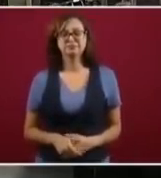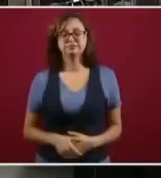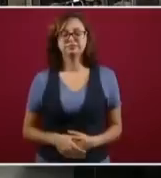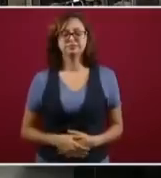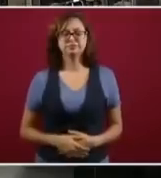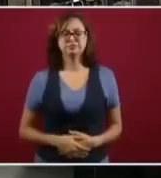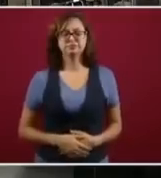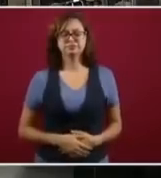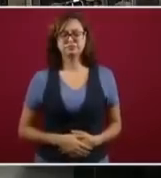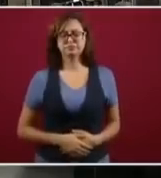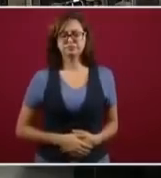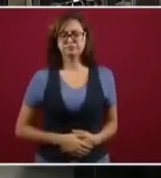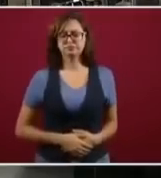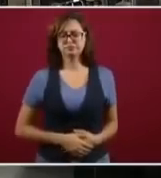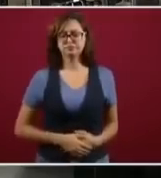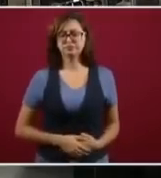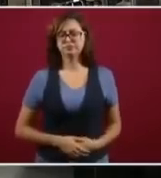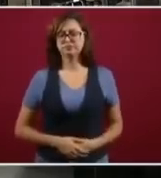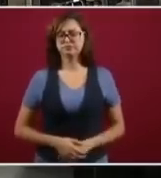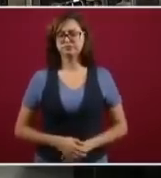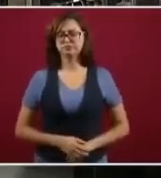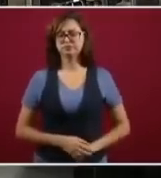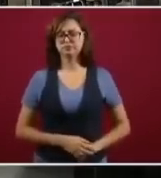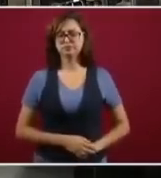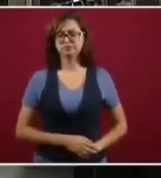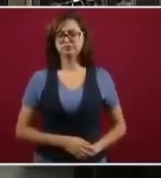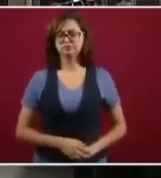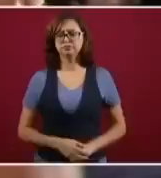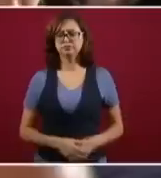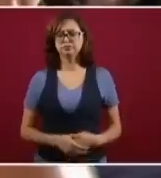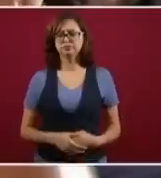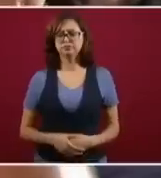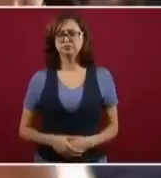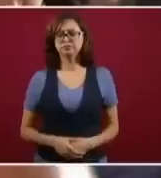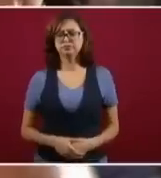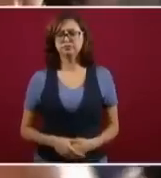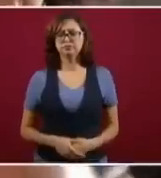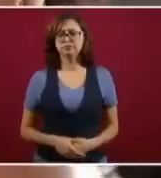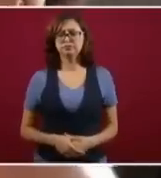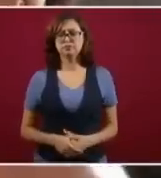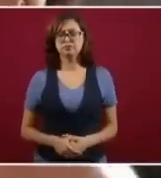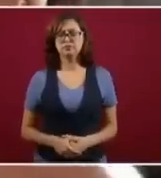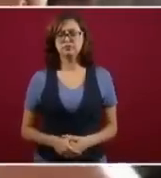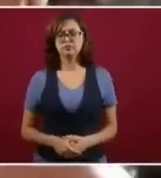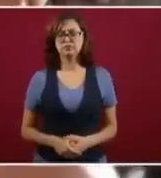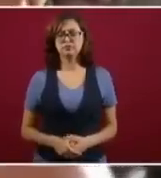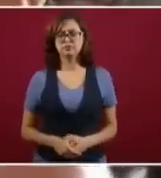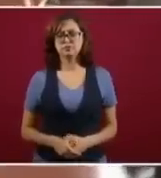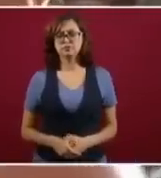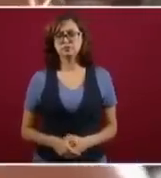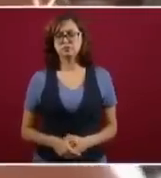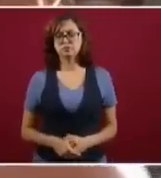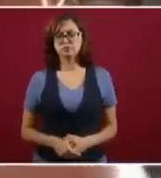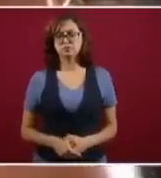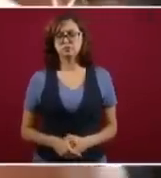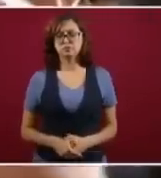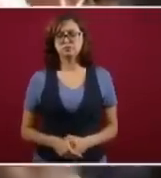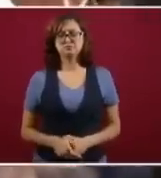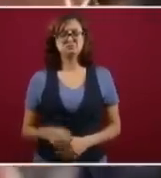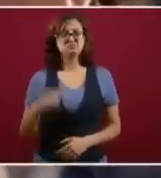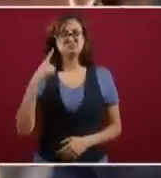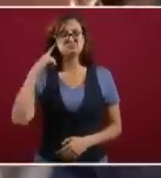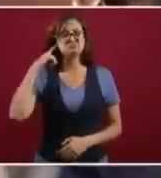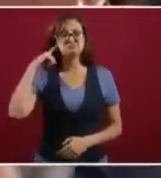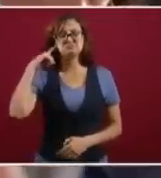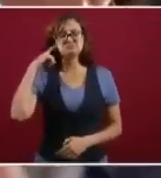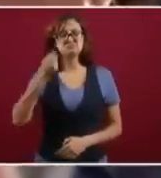No tienen ningún control sanitario, viven prácticamente en situación de calle, todo el mundo lo ha documentado. Quiero preguntarle si tienen alguna